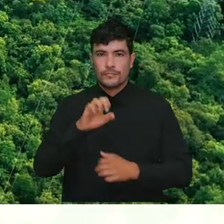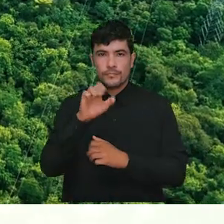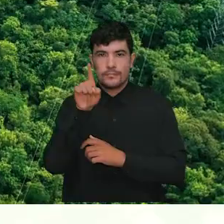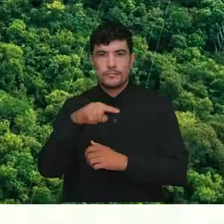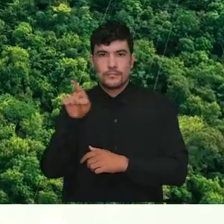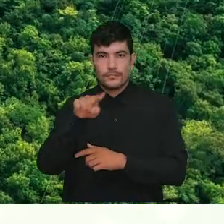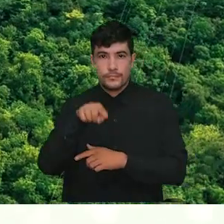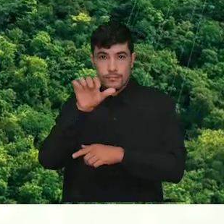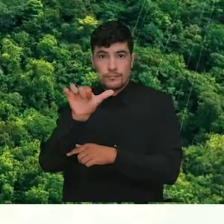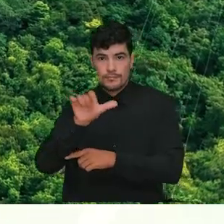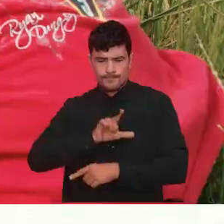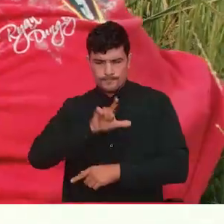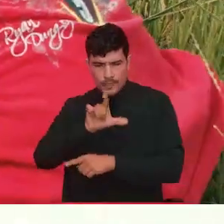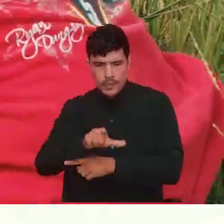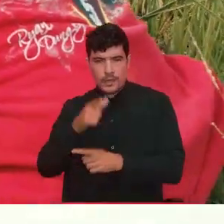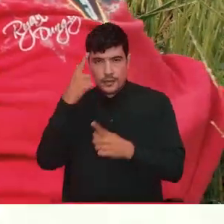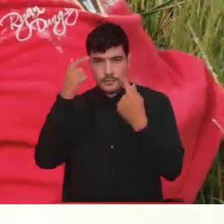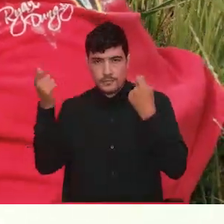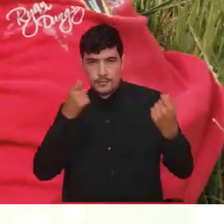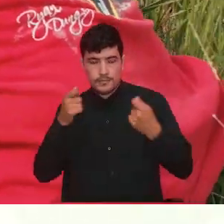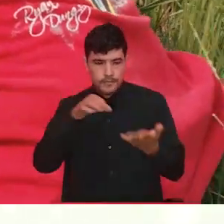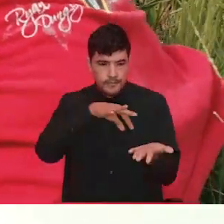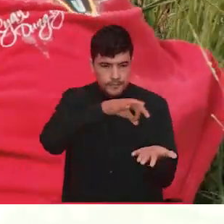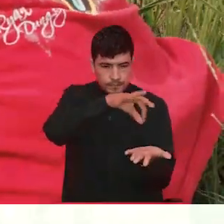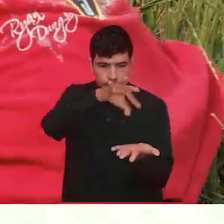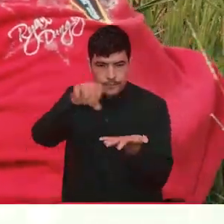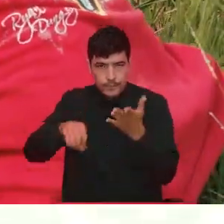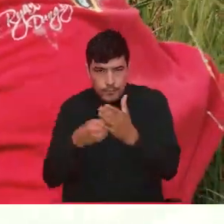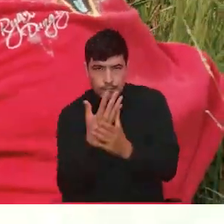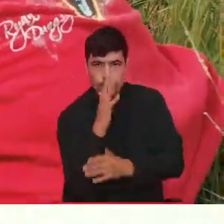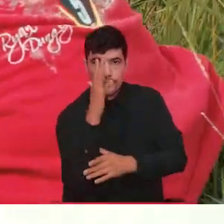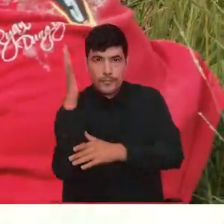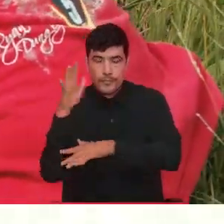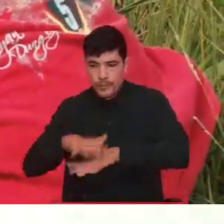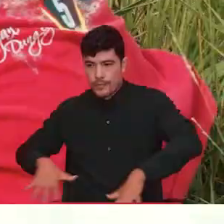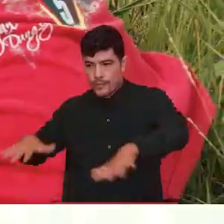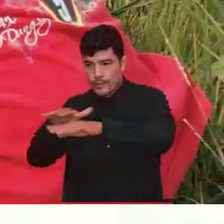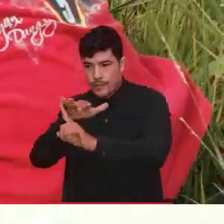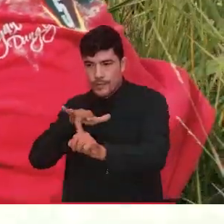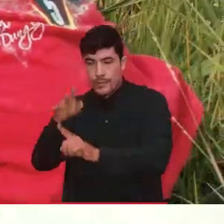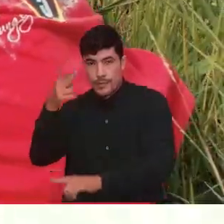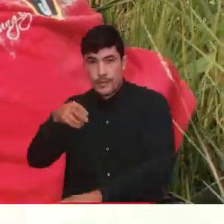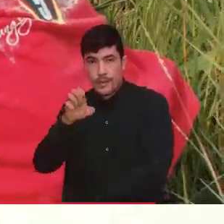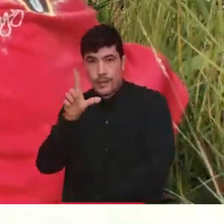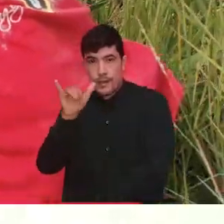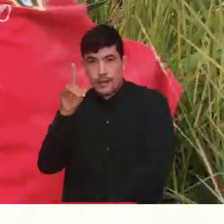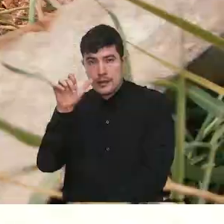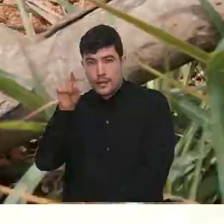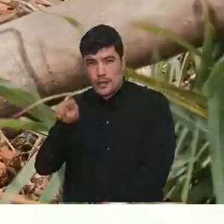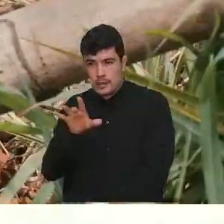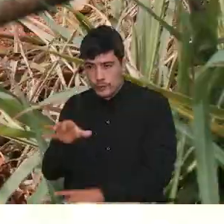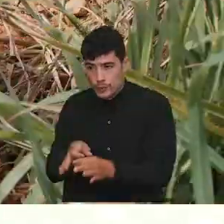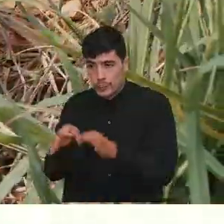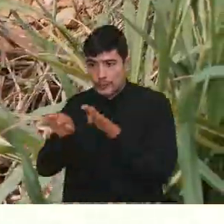Todos cooperan para ayudar al planeta. Electrificadora de Santander, Ismocol y la Secretaría de Medio Ambiente de Barranca